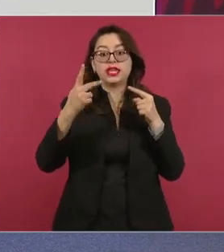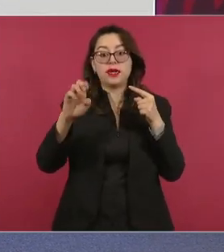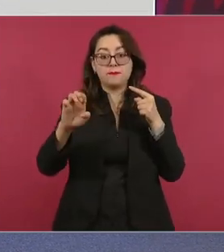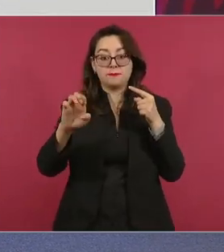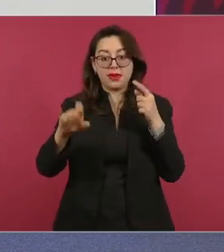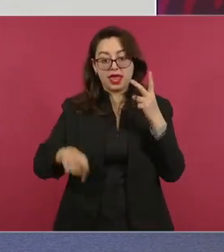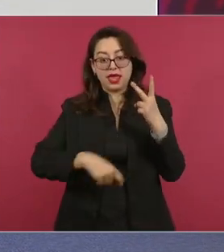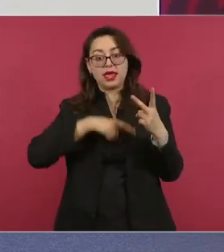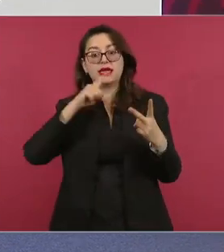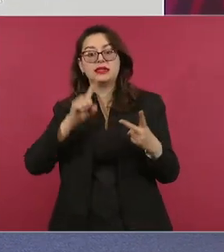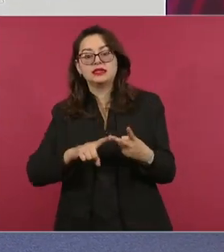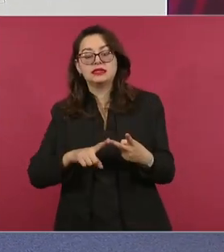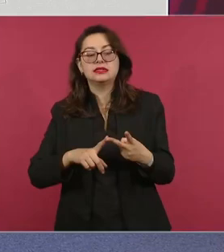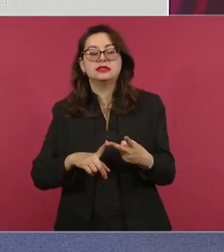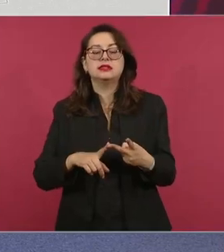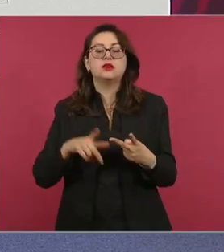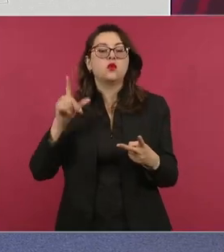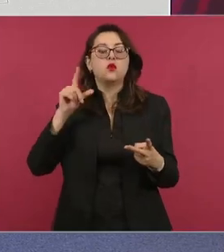y el de Tequila,